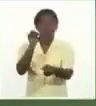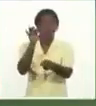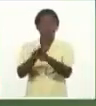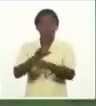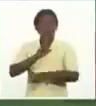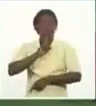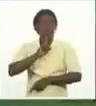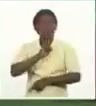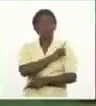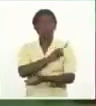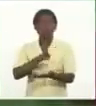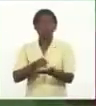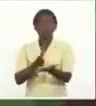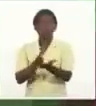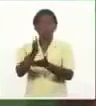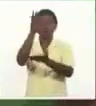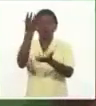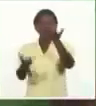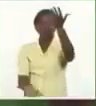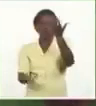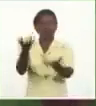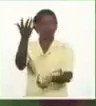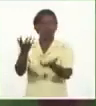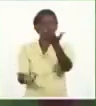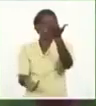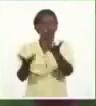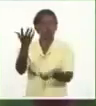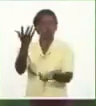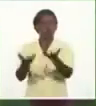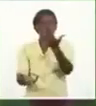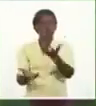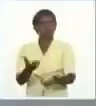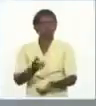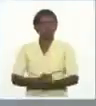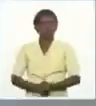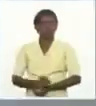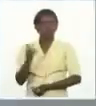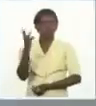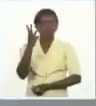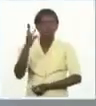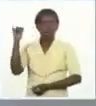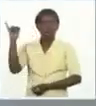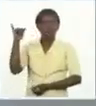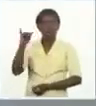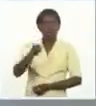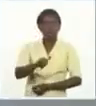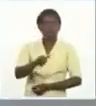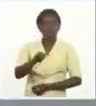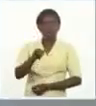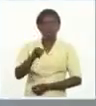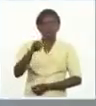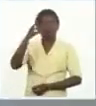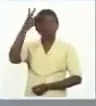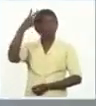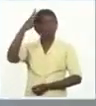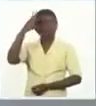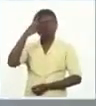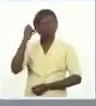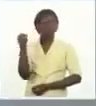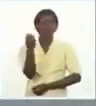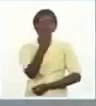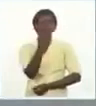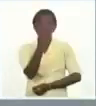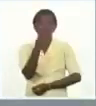base de supertanqueros de la ciudad cabecera. 13 aviones de la Fuerza Aérea Mexicana y uno de la aerolínea Conviasa de